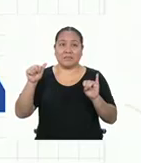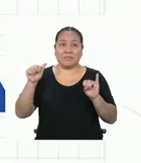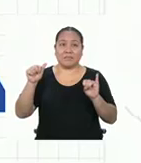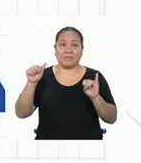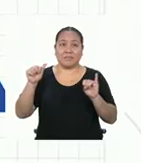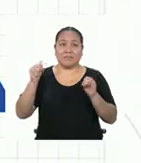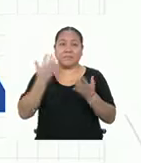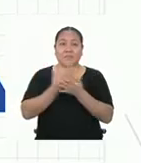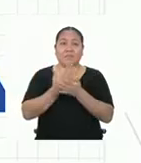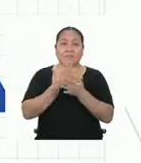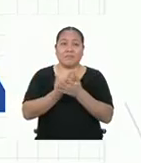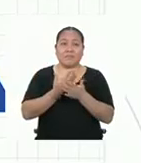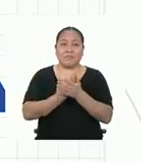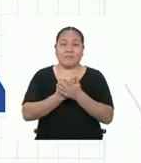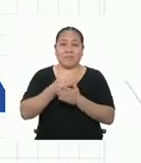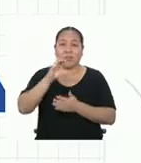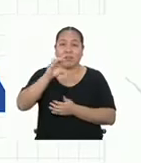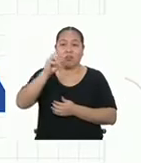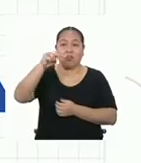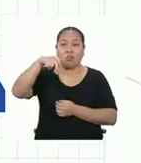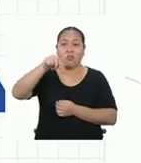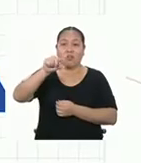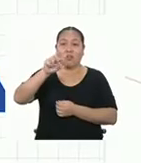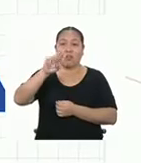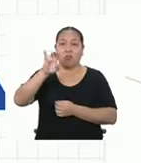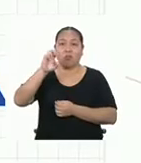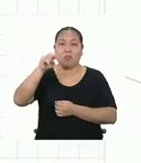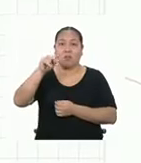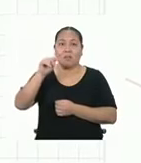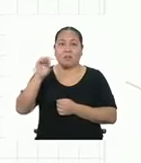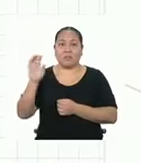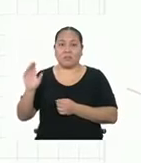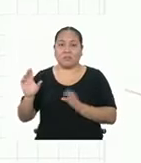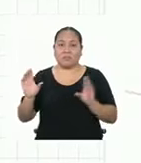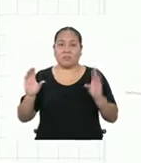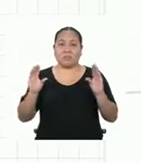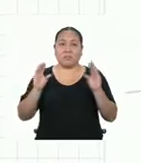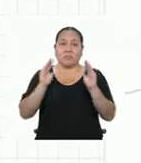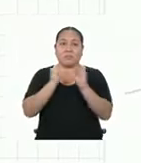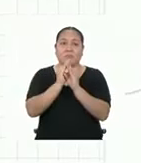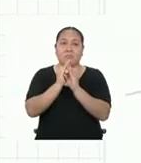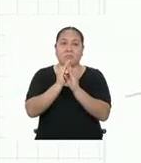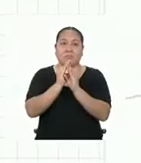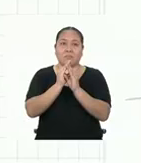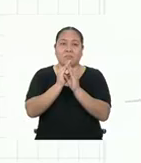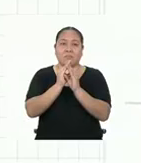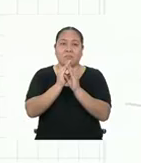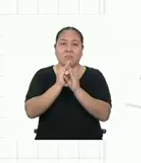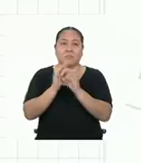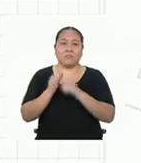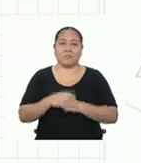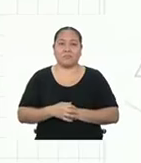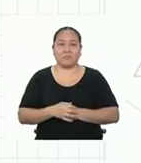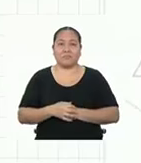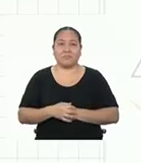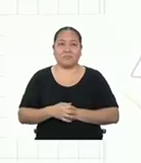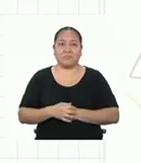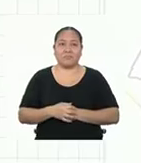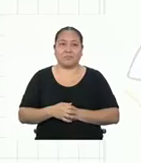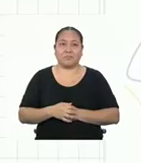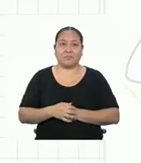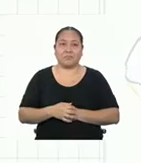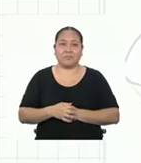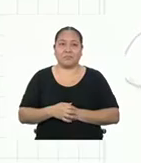a comprobar si son congruentes Es decir, vamos a superponer el par de triángulos que mencionaste Y diremos si son congruentes o no